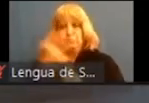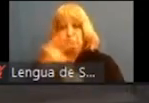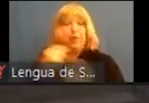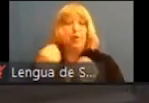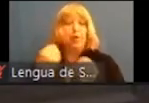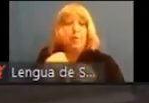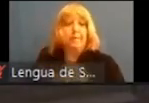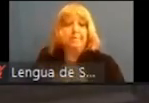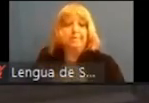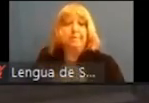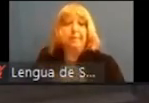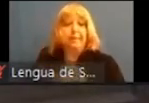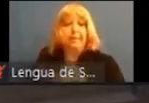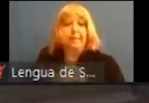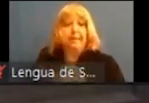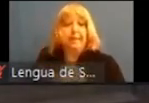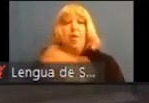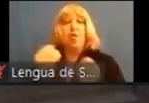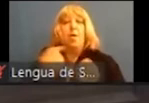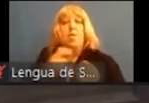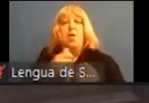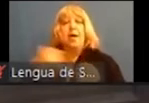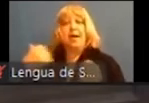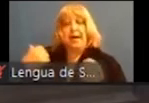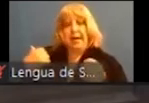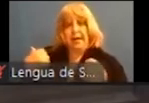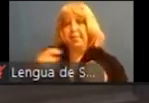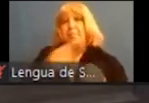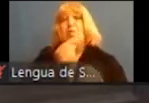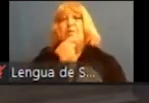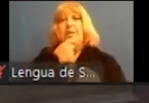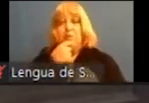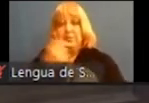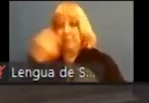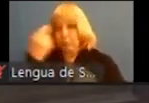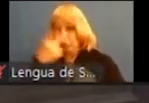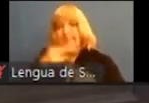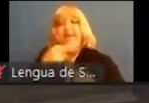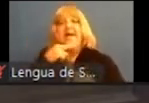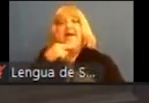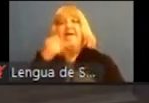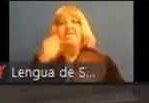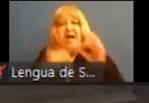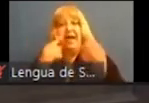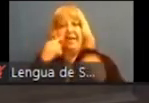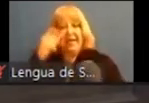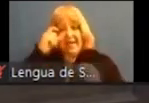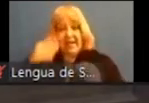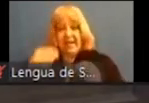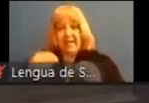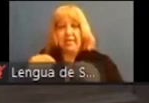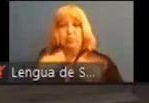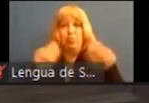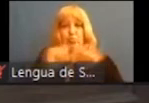patriada que se mandó el bravo pueblo mendocino cuando Suárez y Baquié presentaron entre gallo y medianoche y sorprendieron a todos,